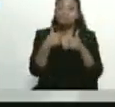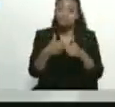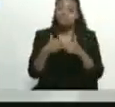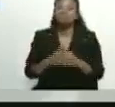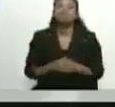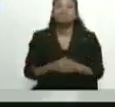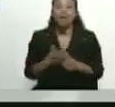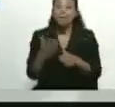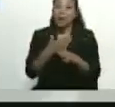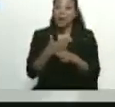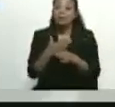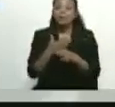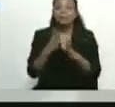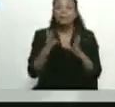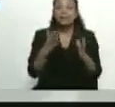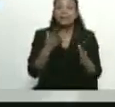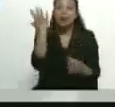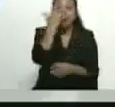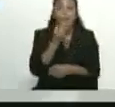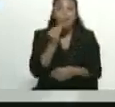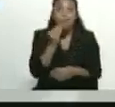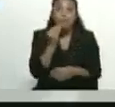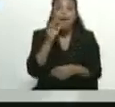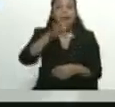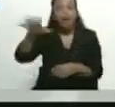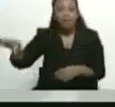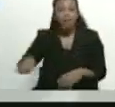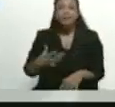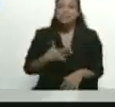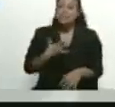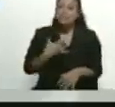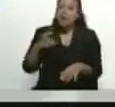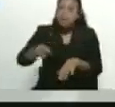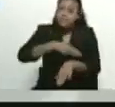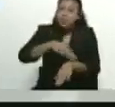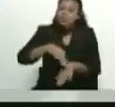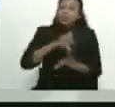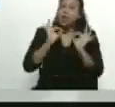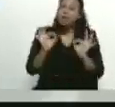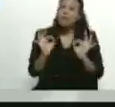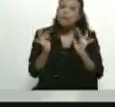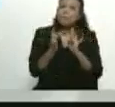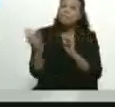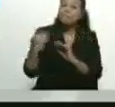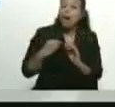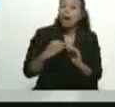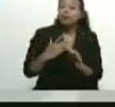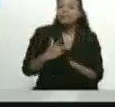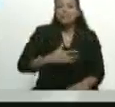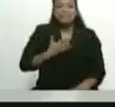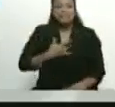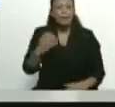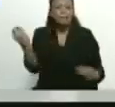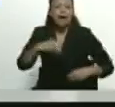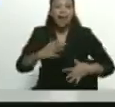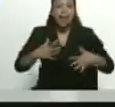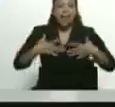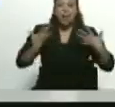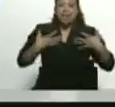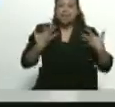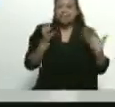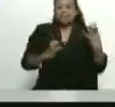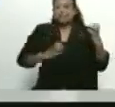para compartir estos chamos. Lo dije en cada uno de los estados, la música siempre va a ser lo que va a sonar más alto, porque la alegría,